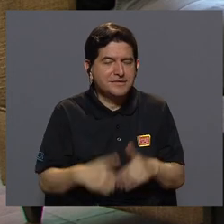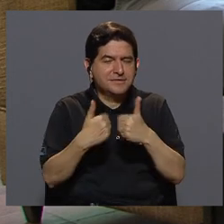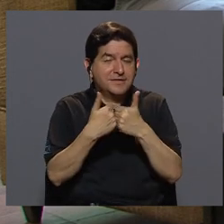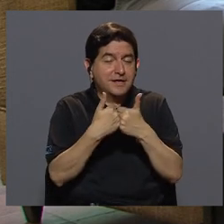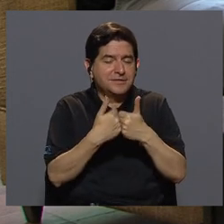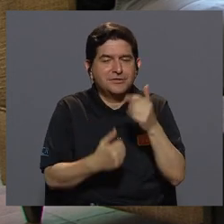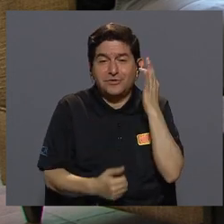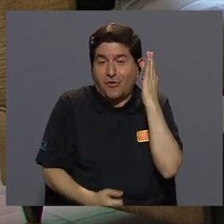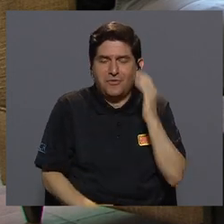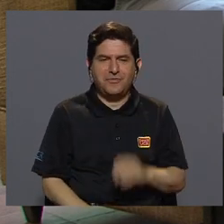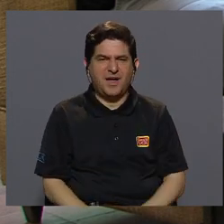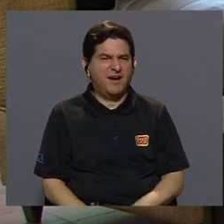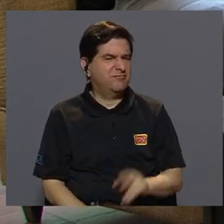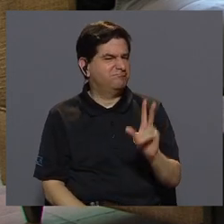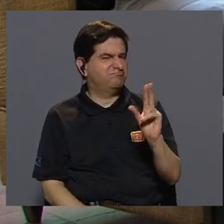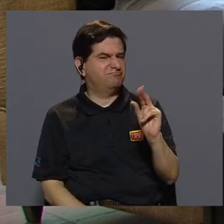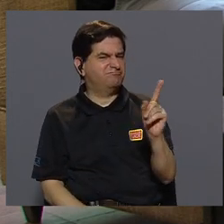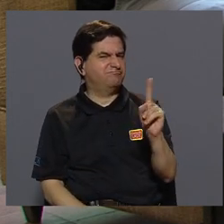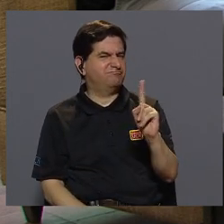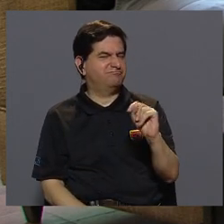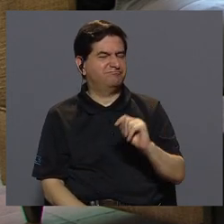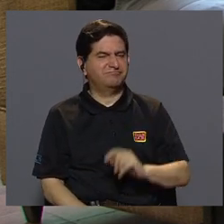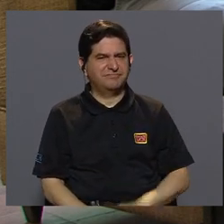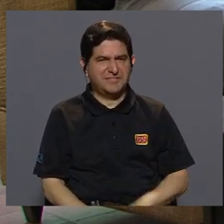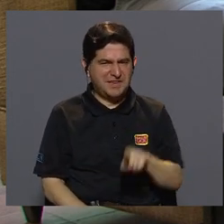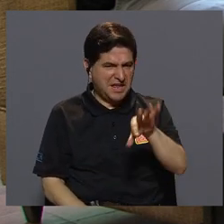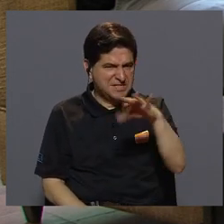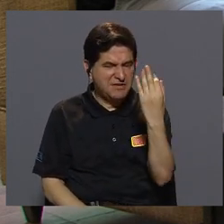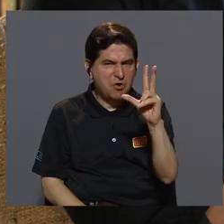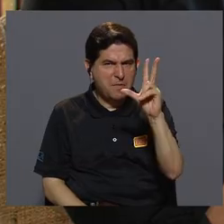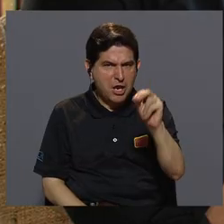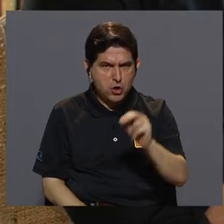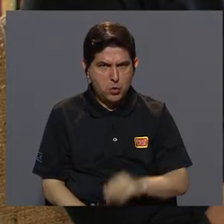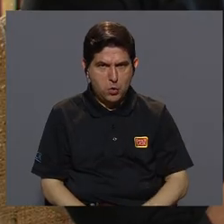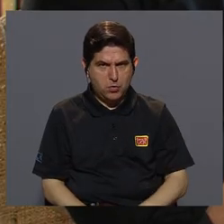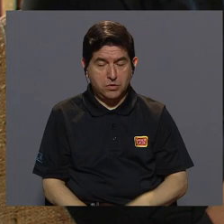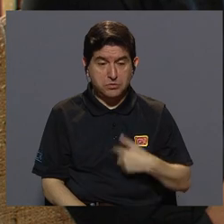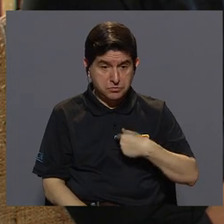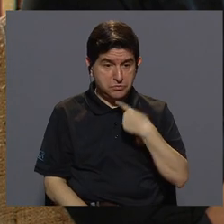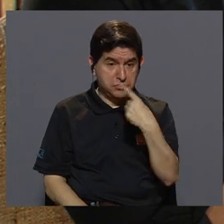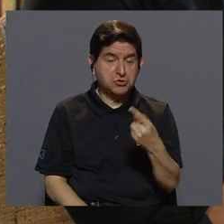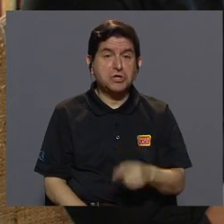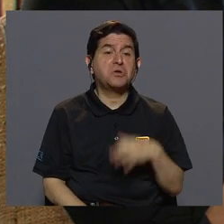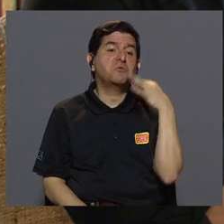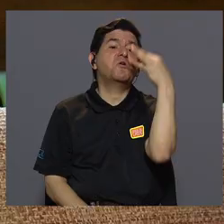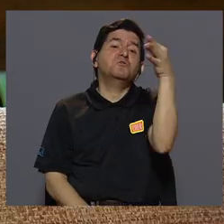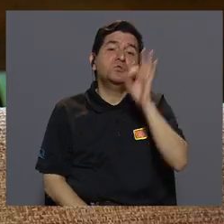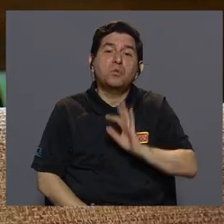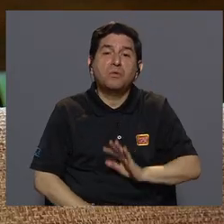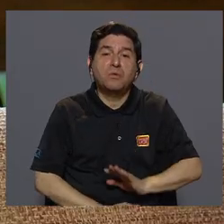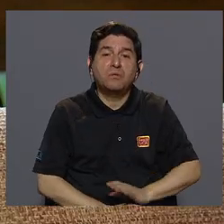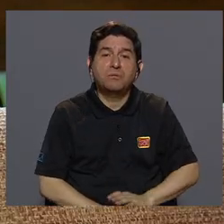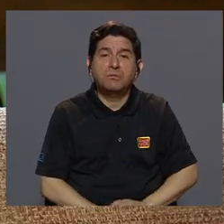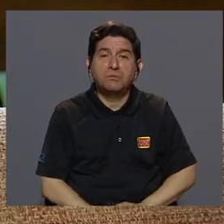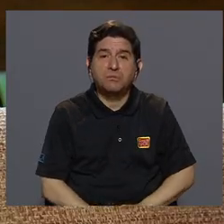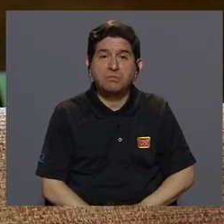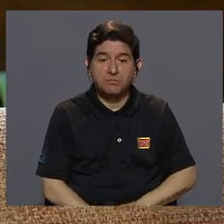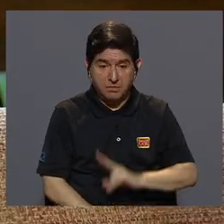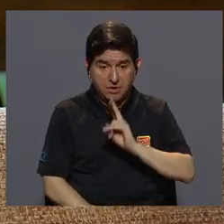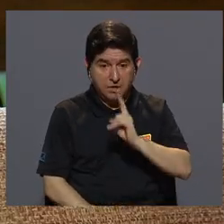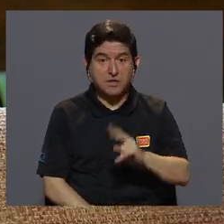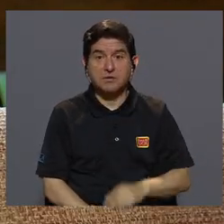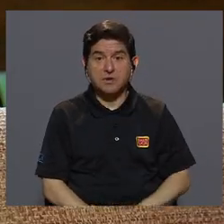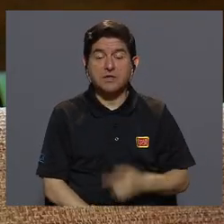ser noviecilla de él, y yo, ah, no, le digo, así no, le digo, yo te lo digo dentro de unos días. Y